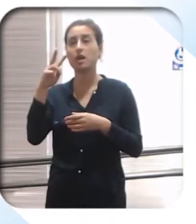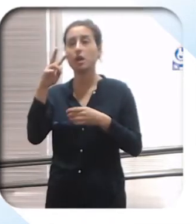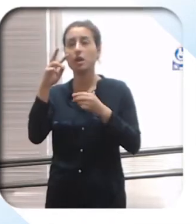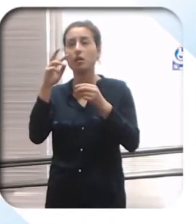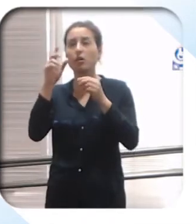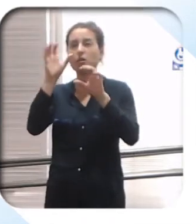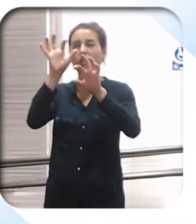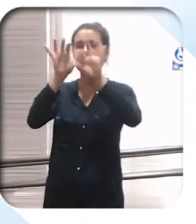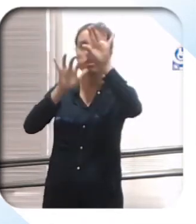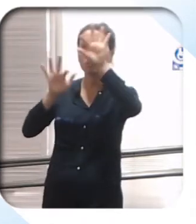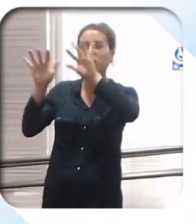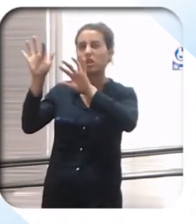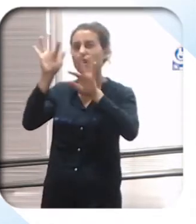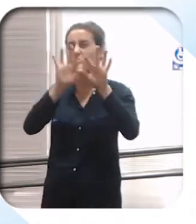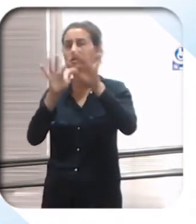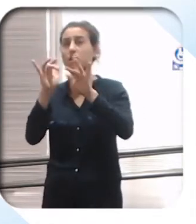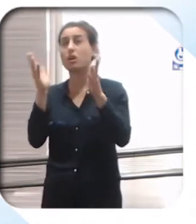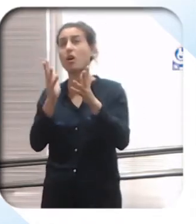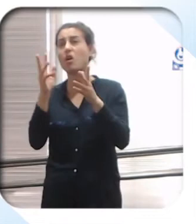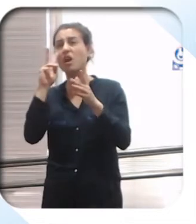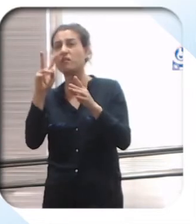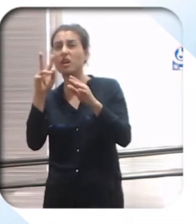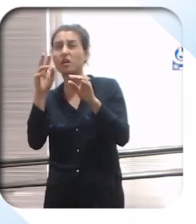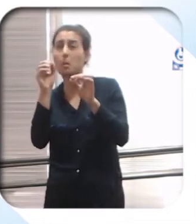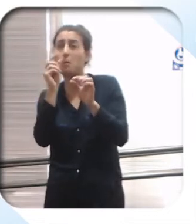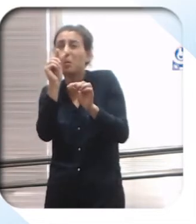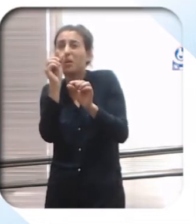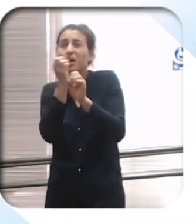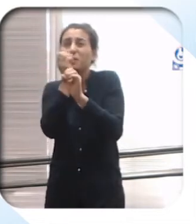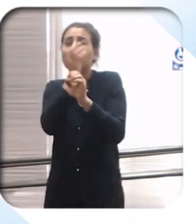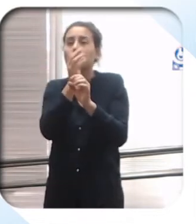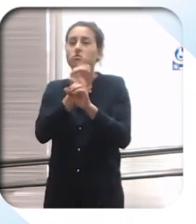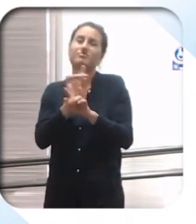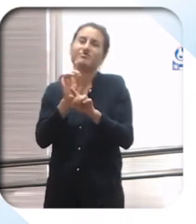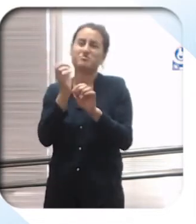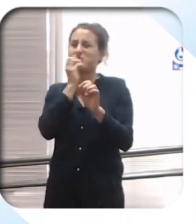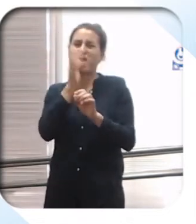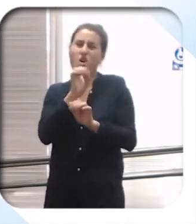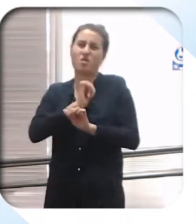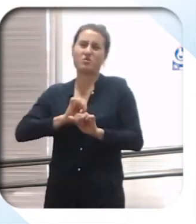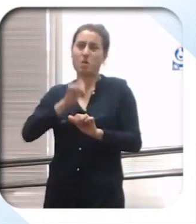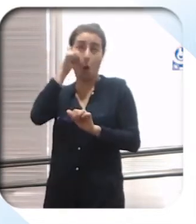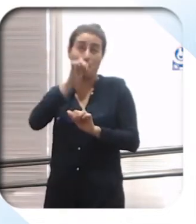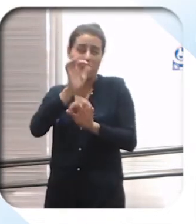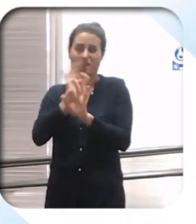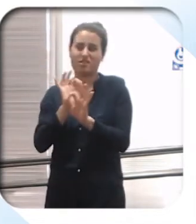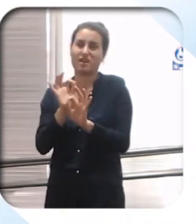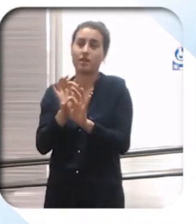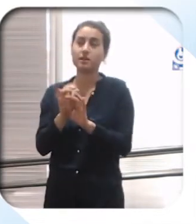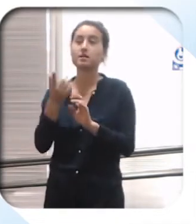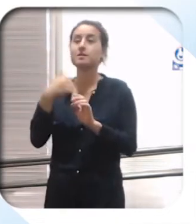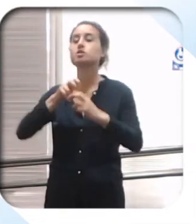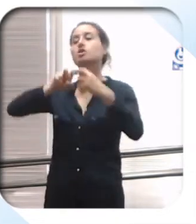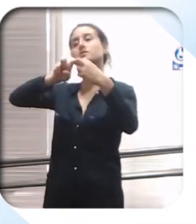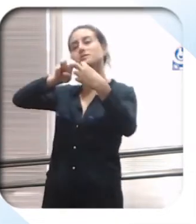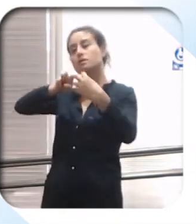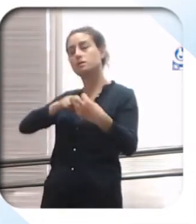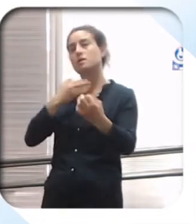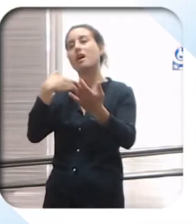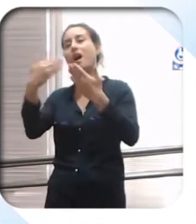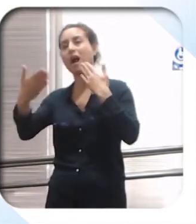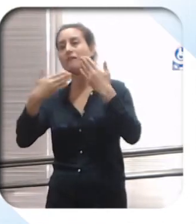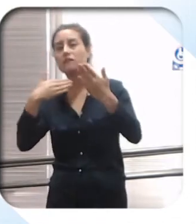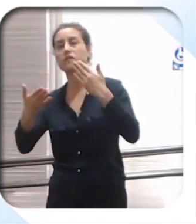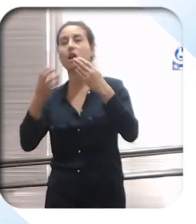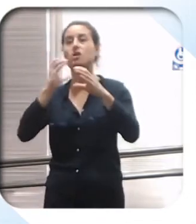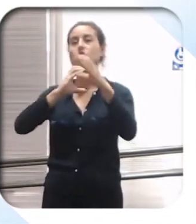ver? Y los bultos un poco más definidos. ¿Sabe qué? No lo opere. Pero para eso hay que tener, sentarse con los padres,